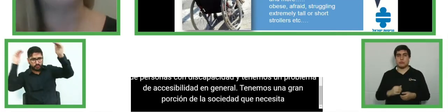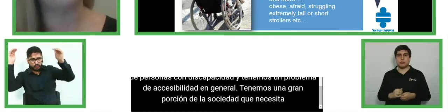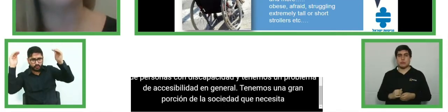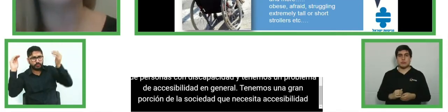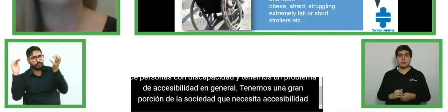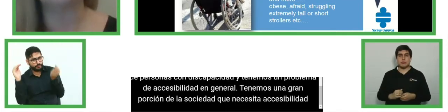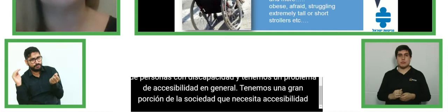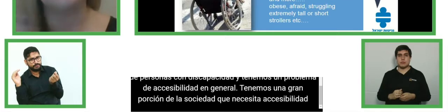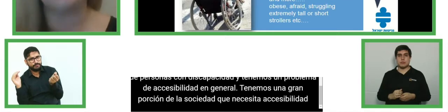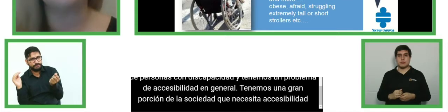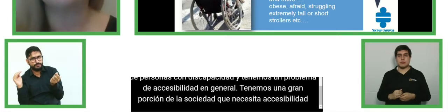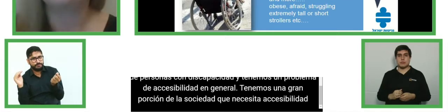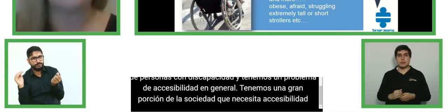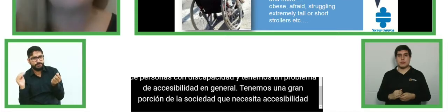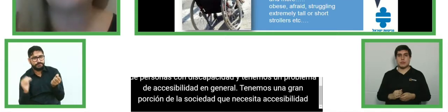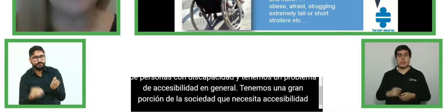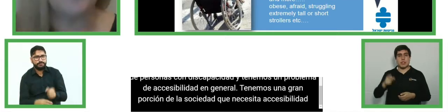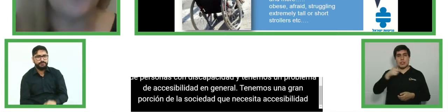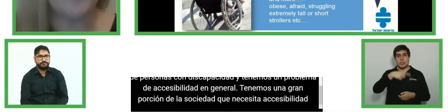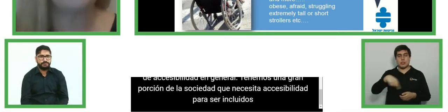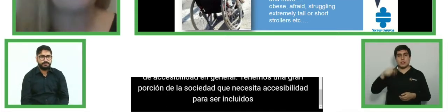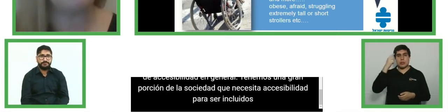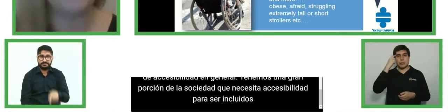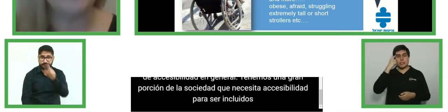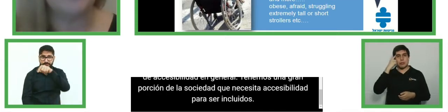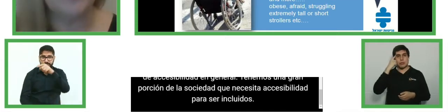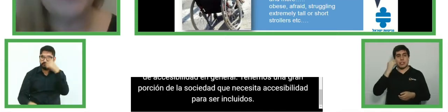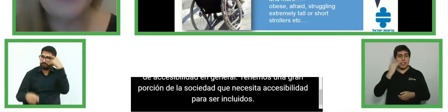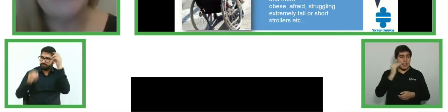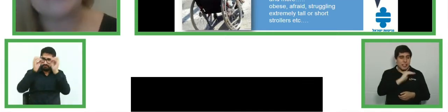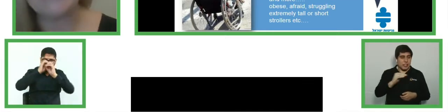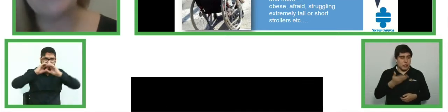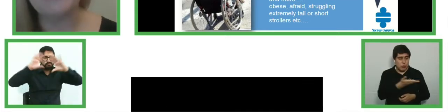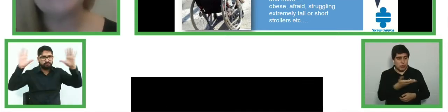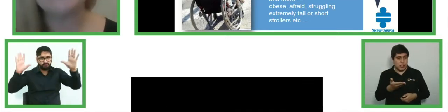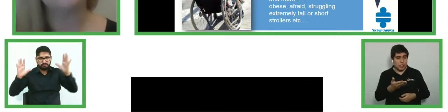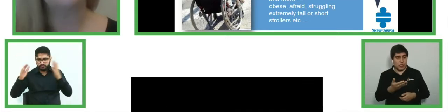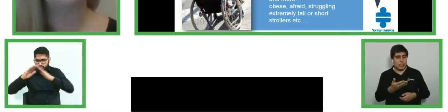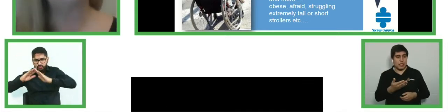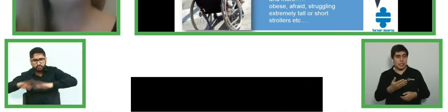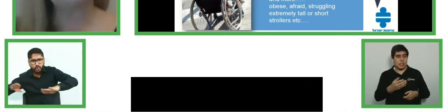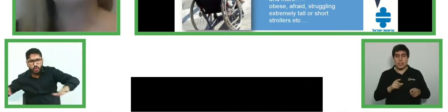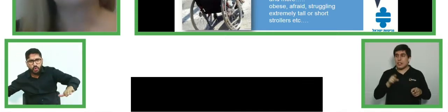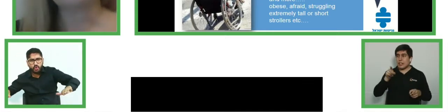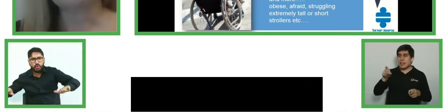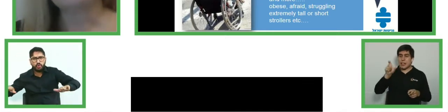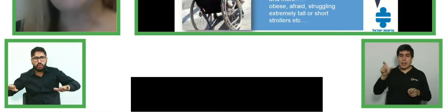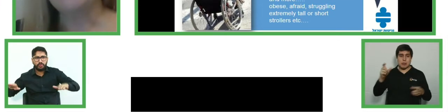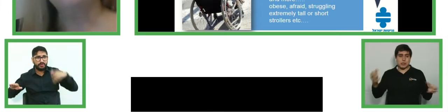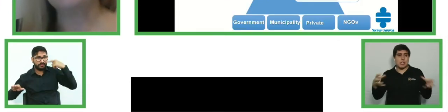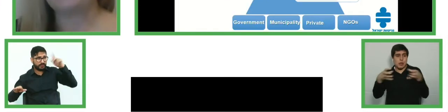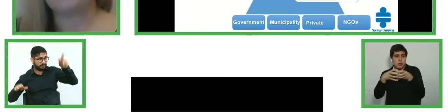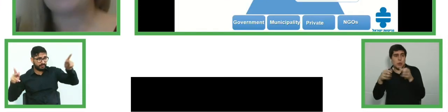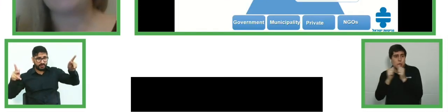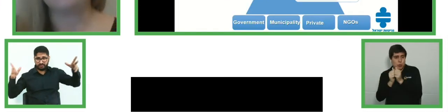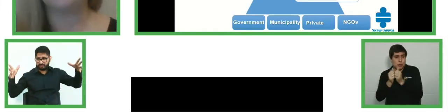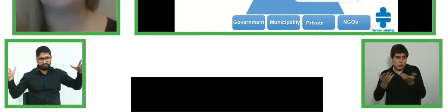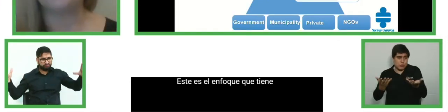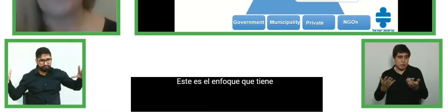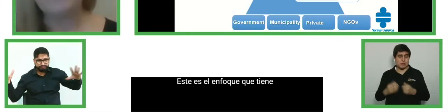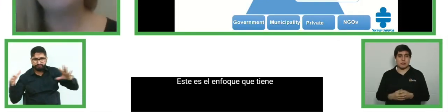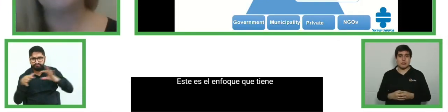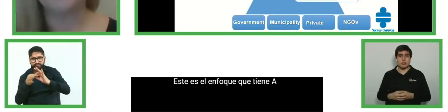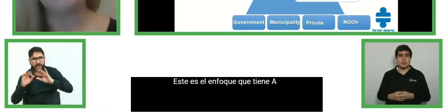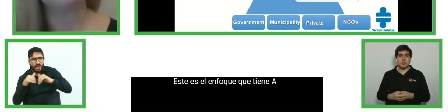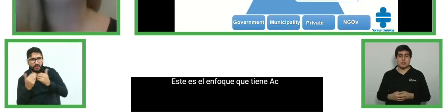Access Israel. Vinimos del punto de vista de decir, niños, no pueden ignorar a la gente, tienen que incluir. Próxima,